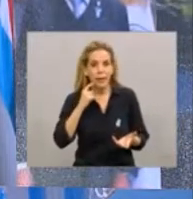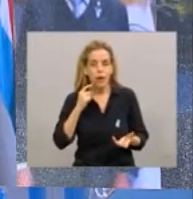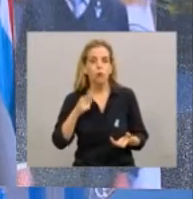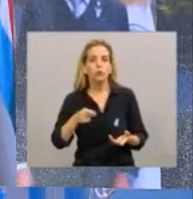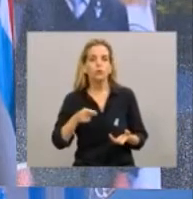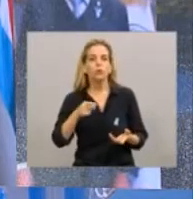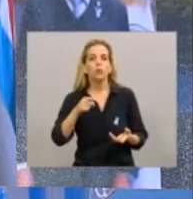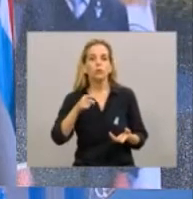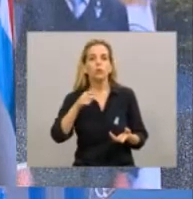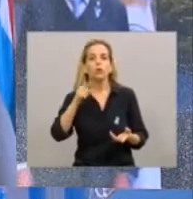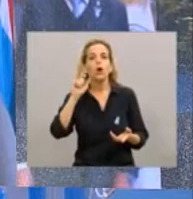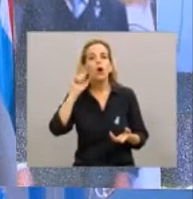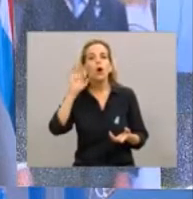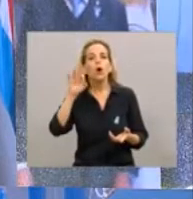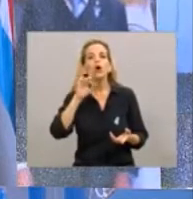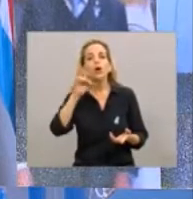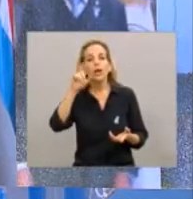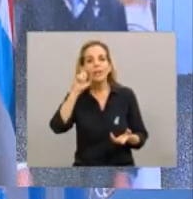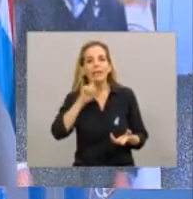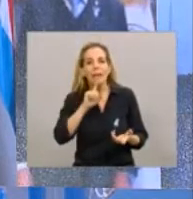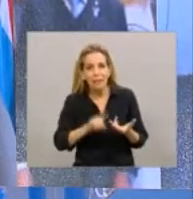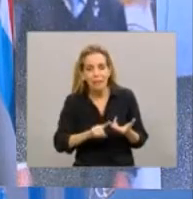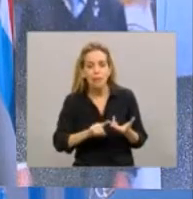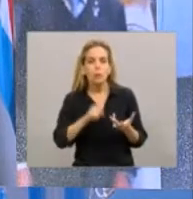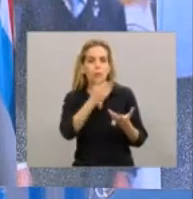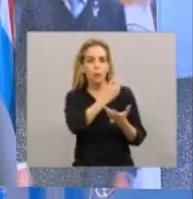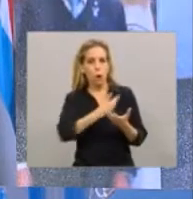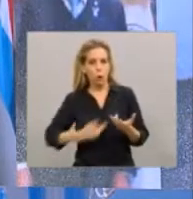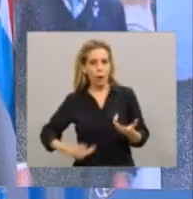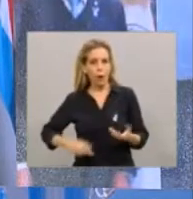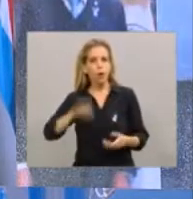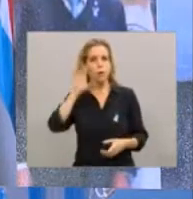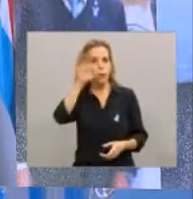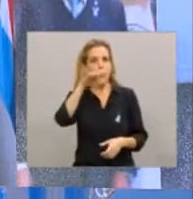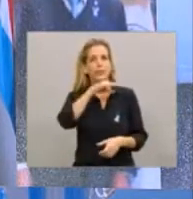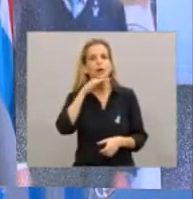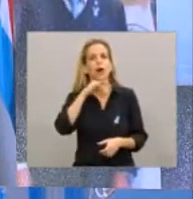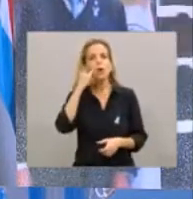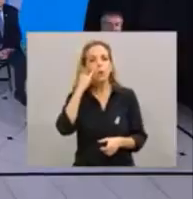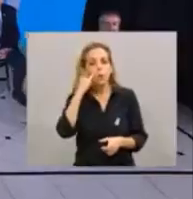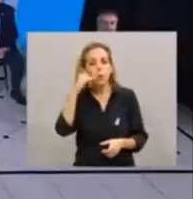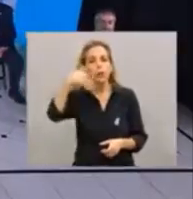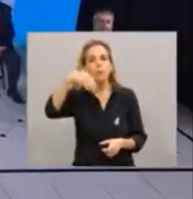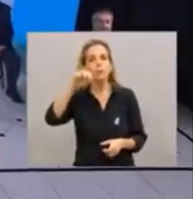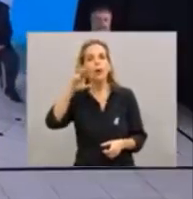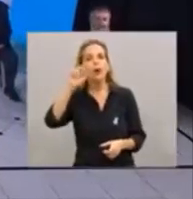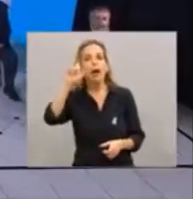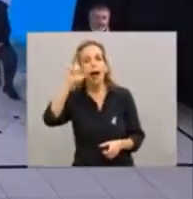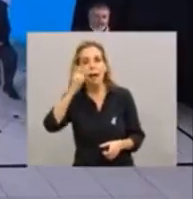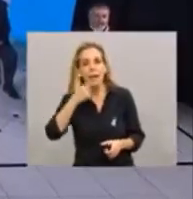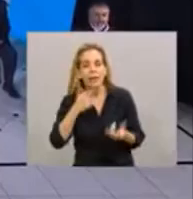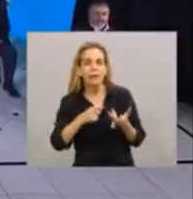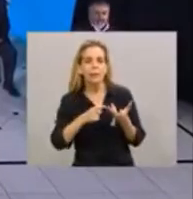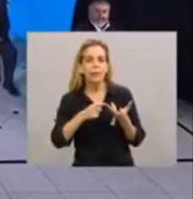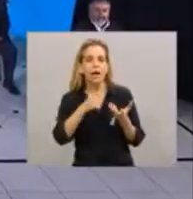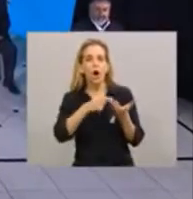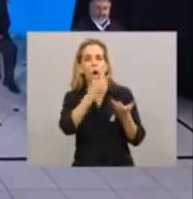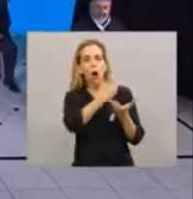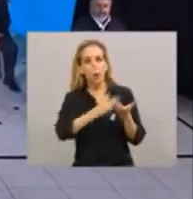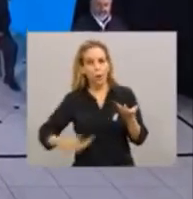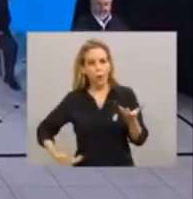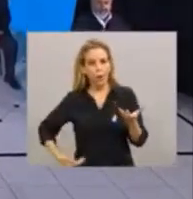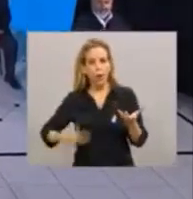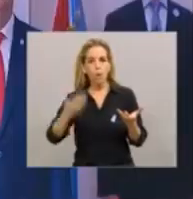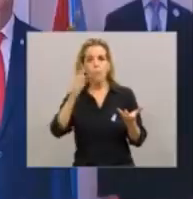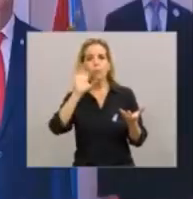bordet aquí está el gobernador de jujuy gerardo morales aquí está el gobernador de